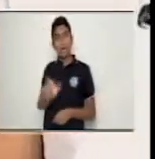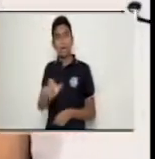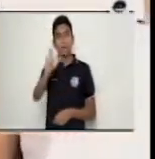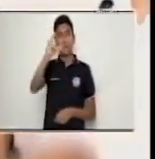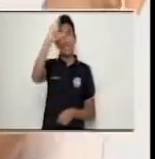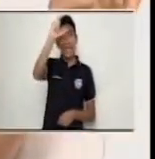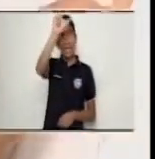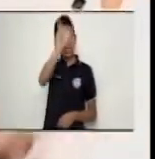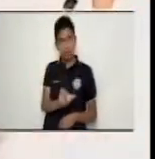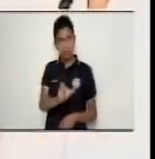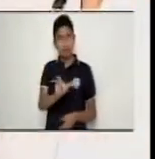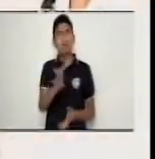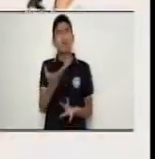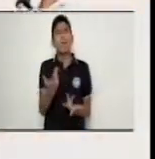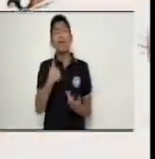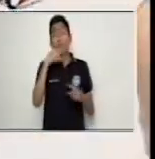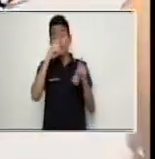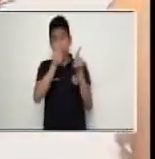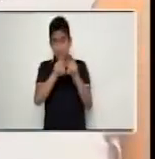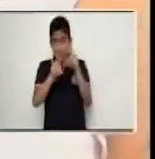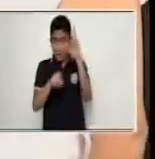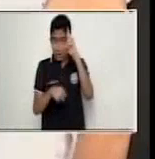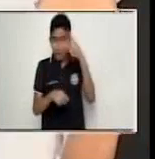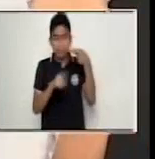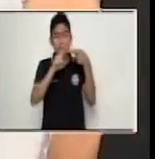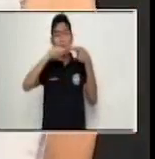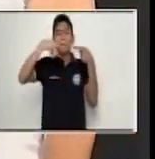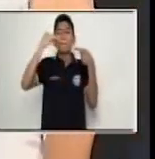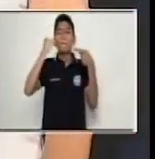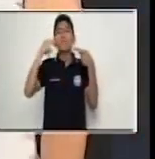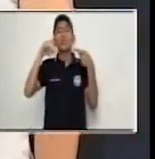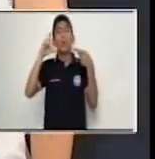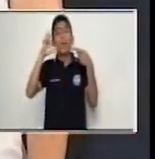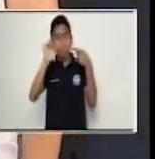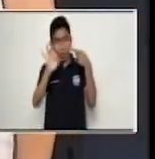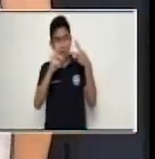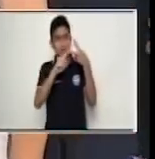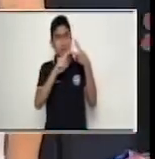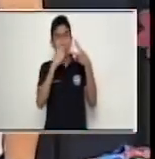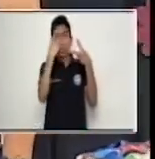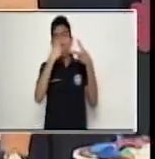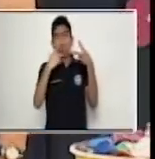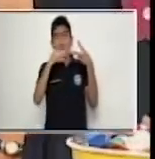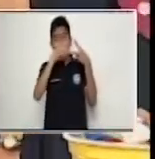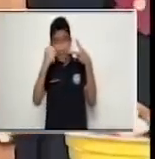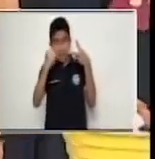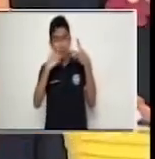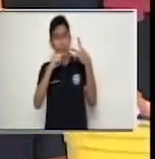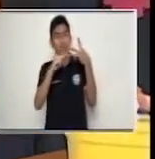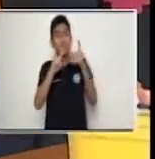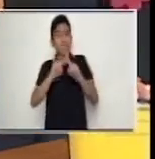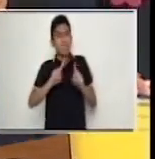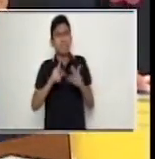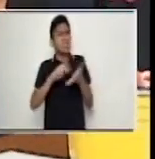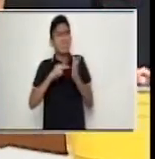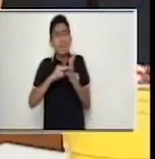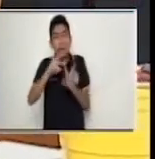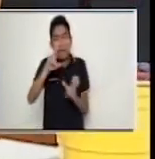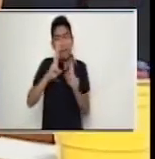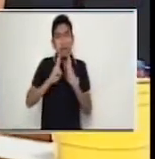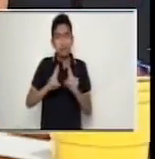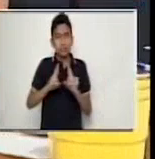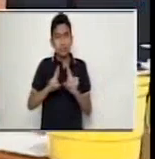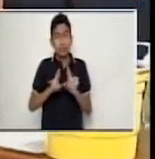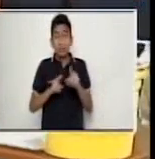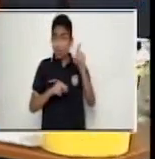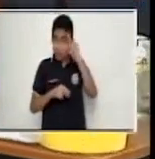centenas. Que las partes de la resta son minuendo, sustraendo y diferencia. Siempre el minuendo deberá ser mayor